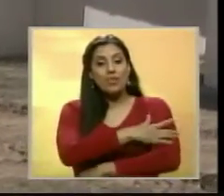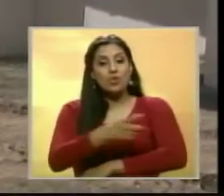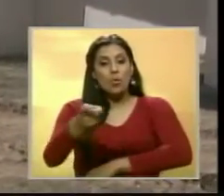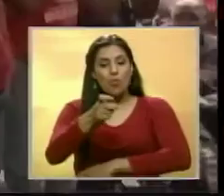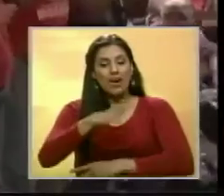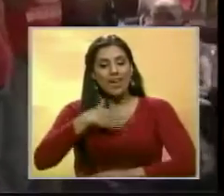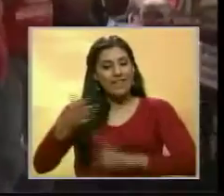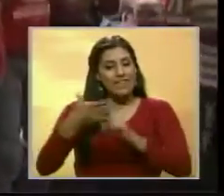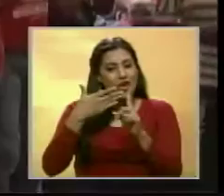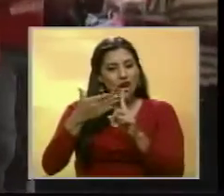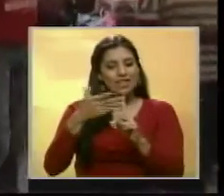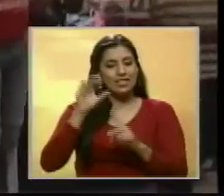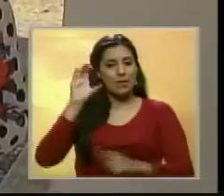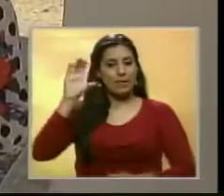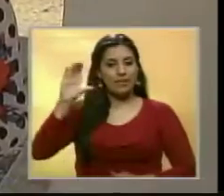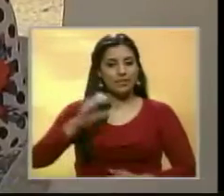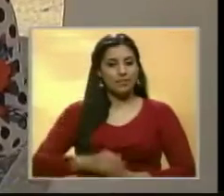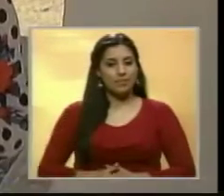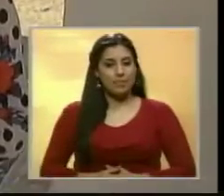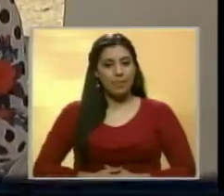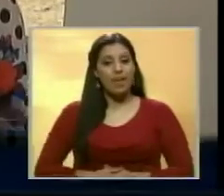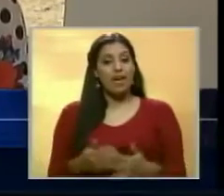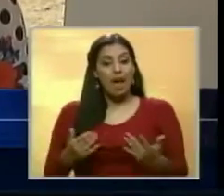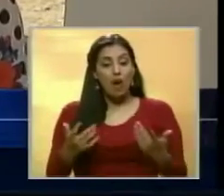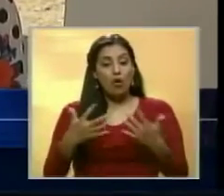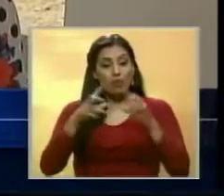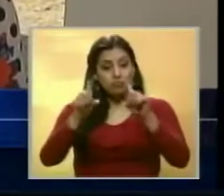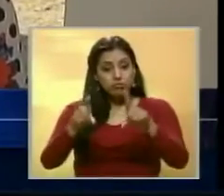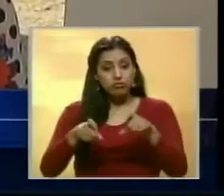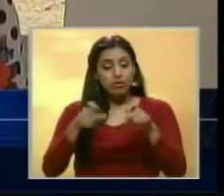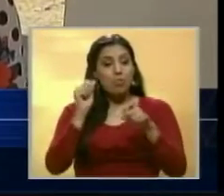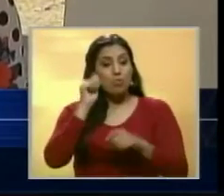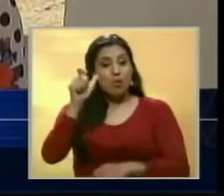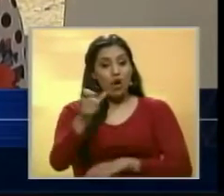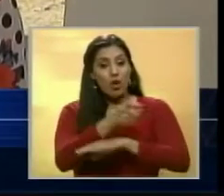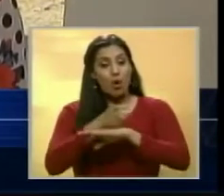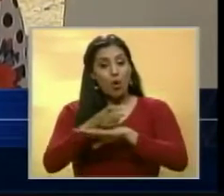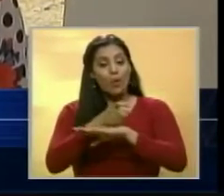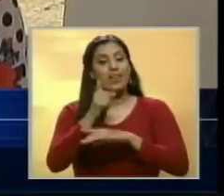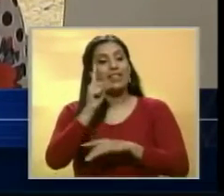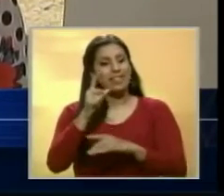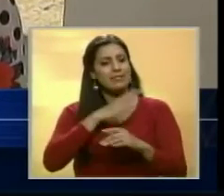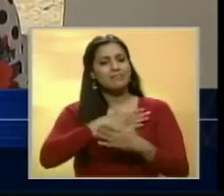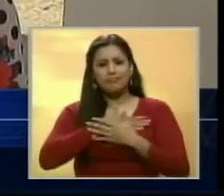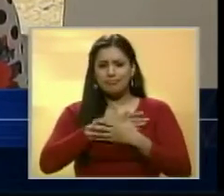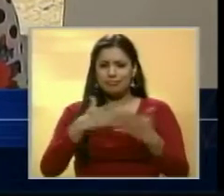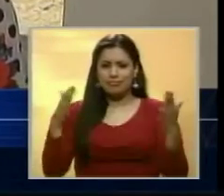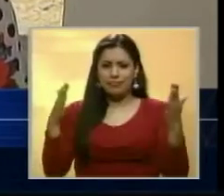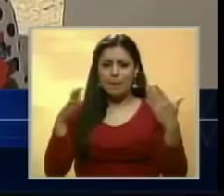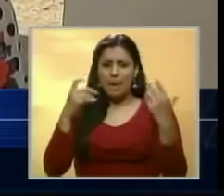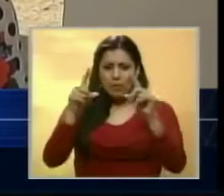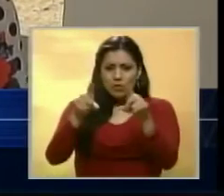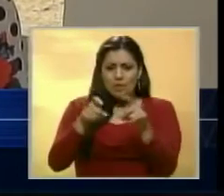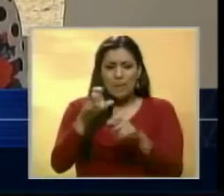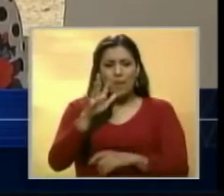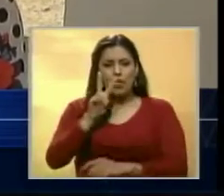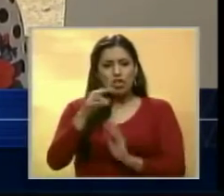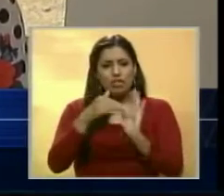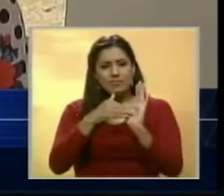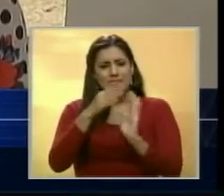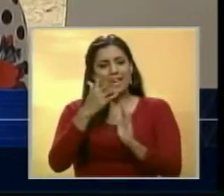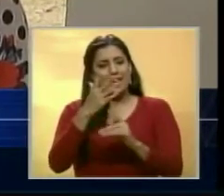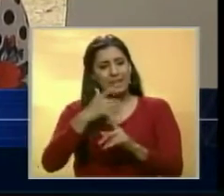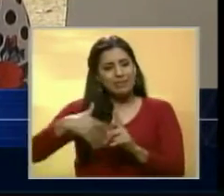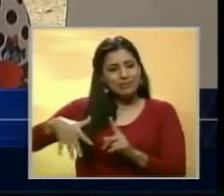busca generar violencia en el país. En materia de producción, la gobernadora Santaella reiteró que ya están dispuestos para la siembra de más de 2.000 hectáreas